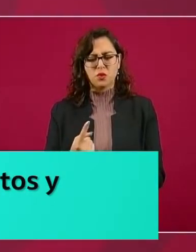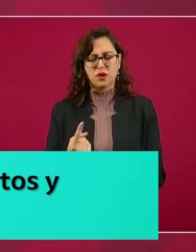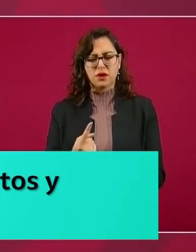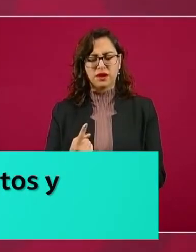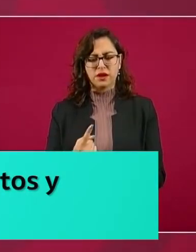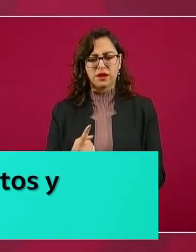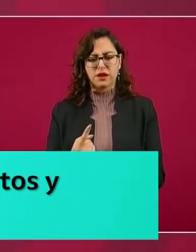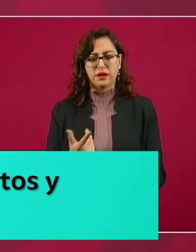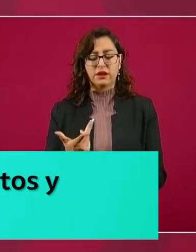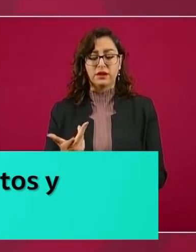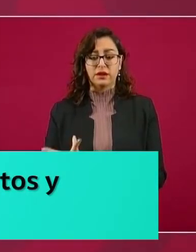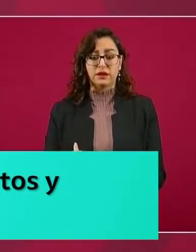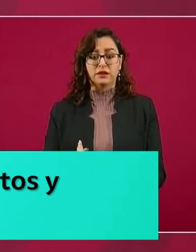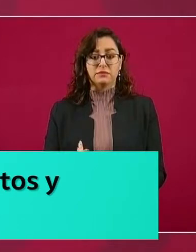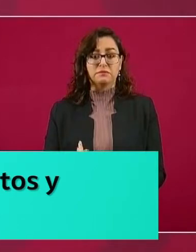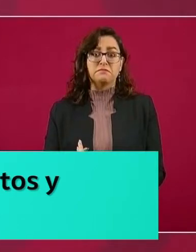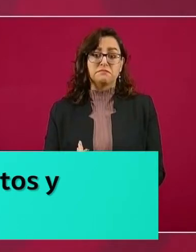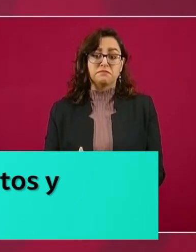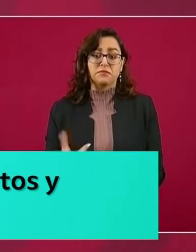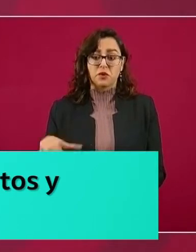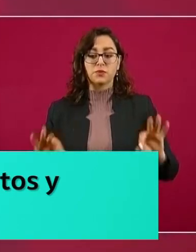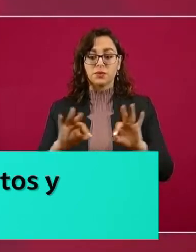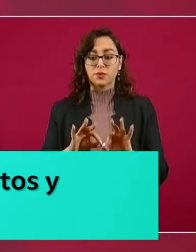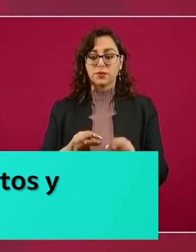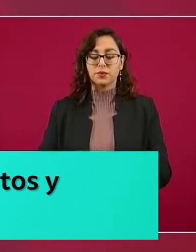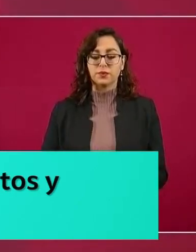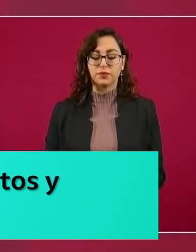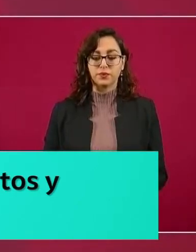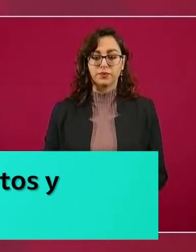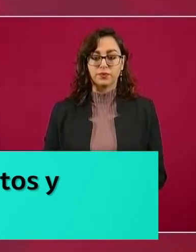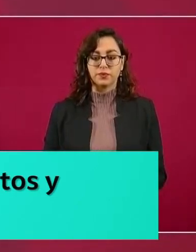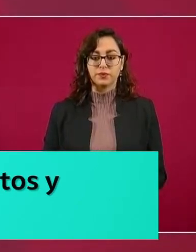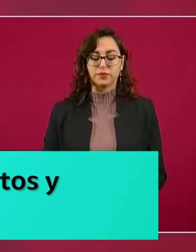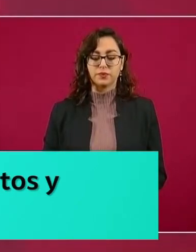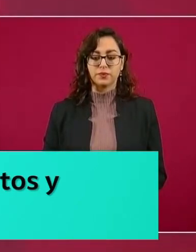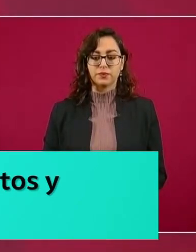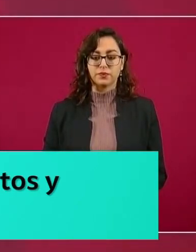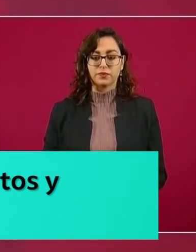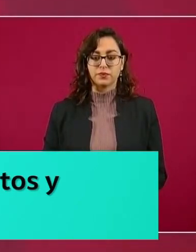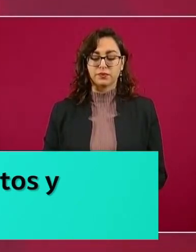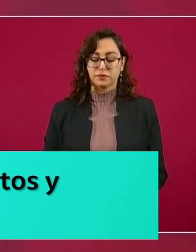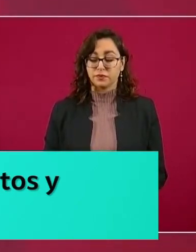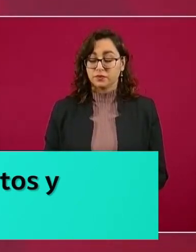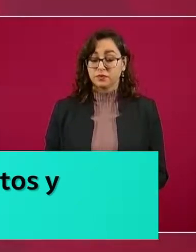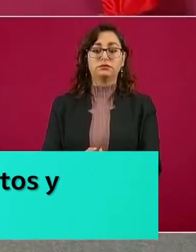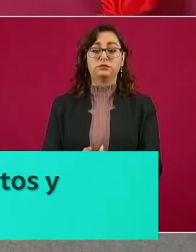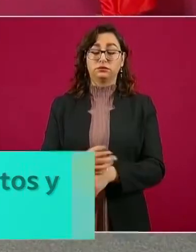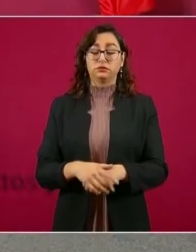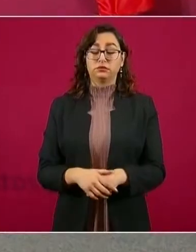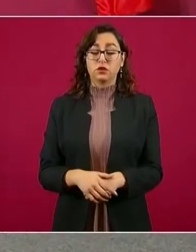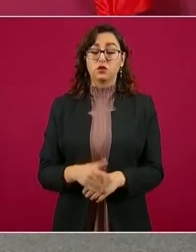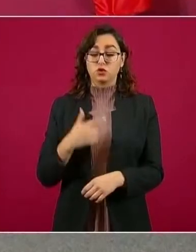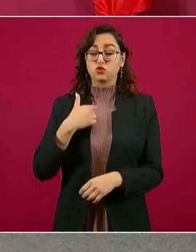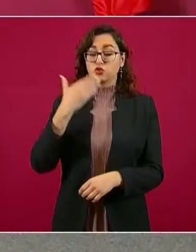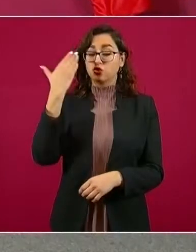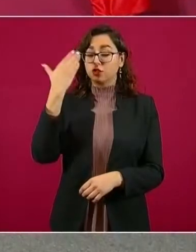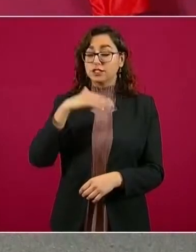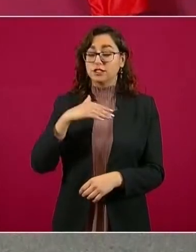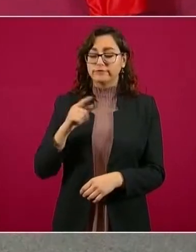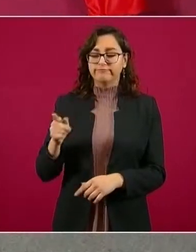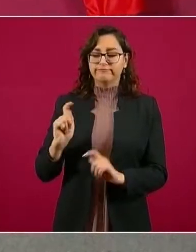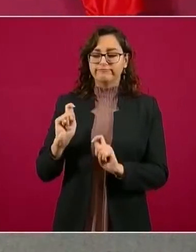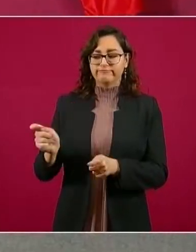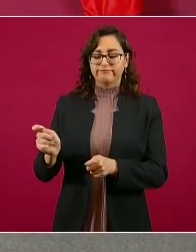Isela Velázquez, quien ahora ocupa el cargo de titular de la Secretaría de Seguridad Pública. Posteriormente, el presidente López Obrador